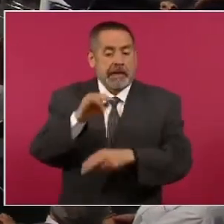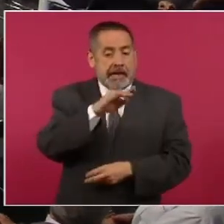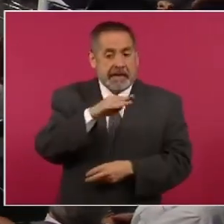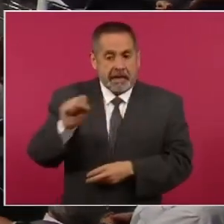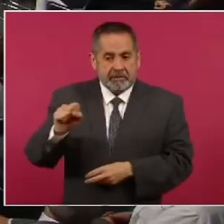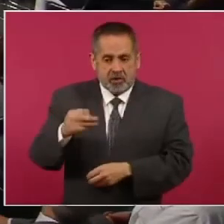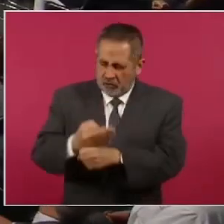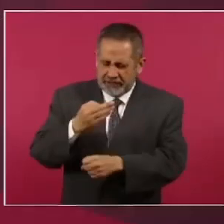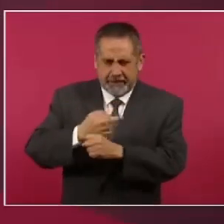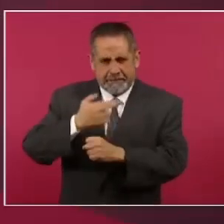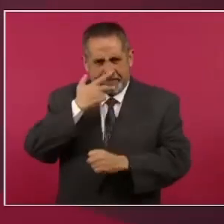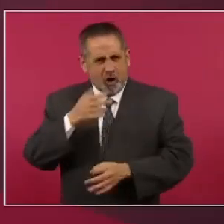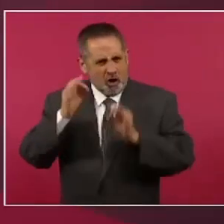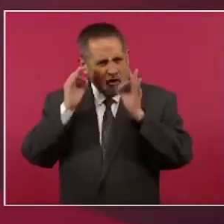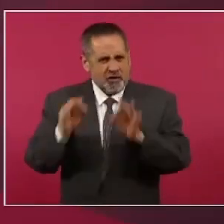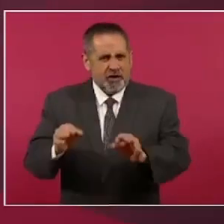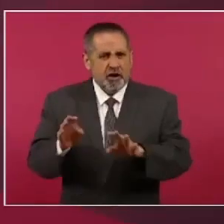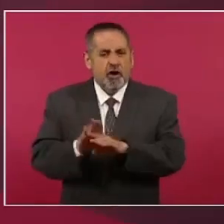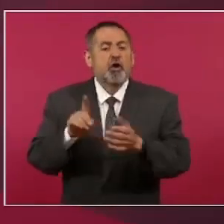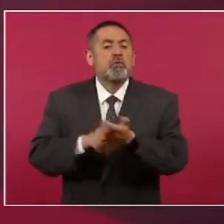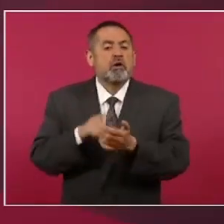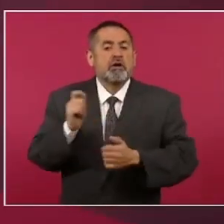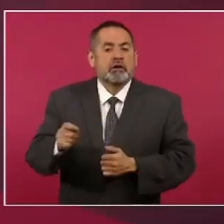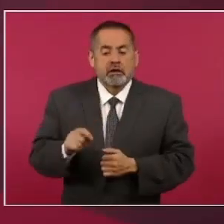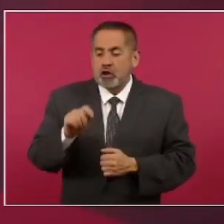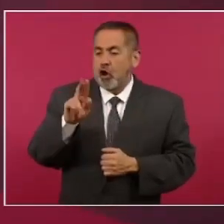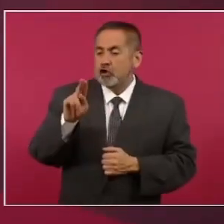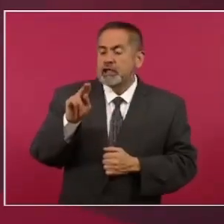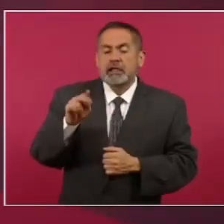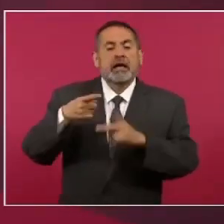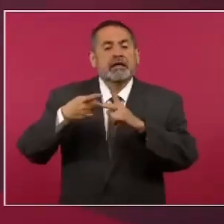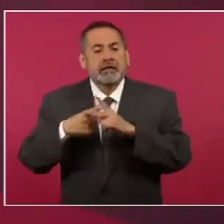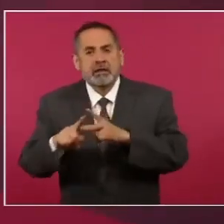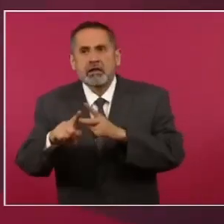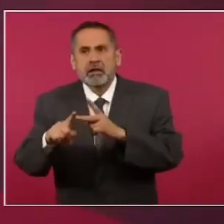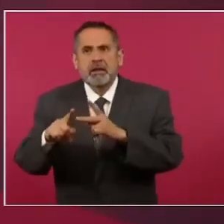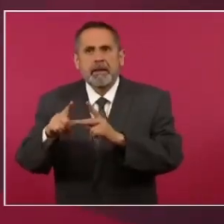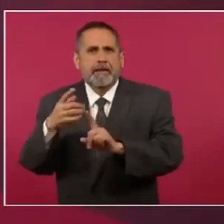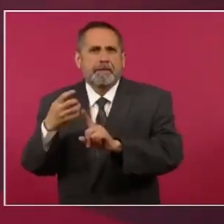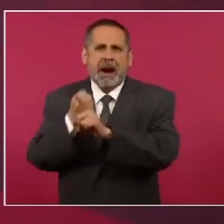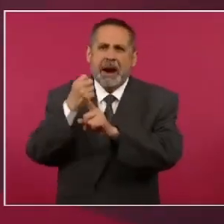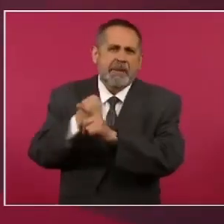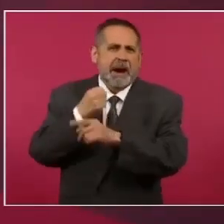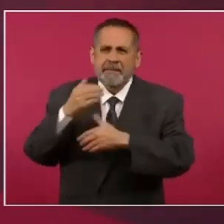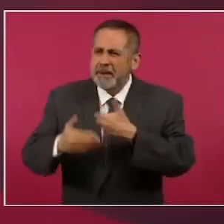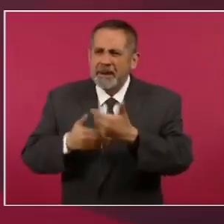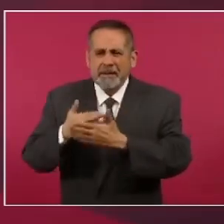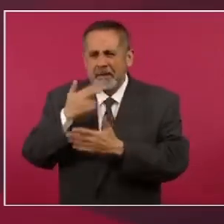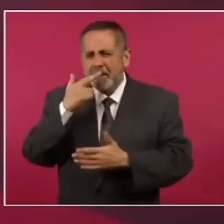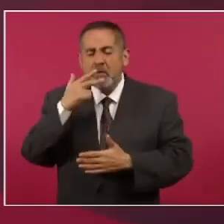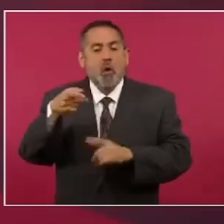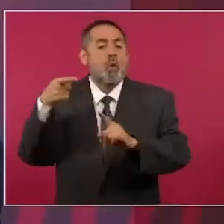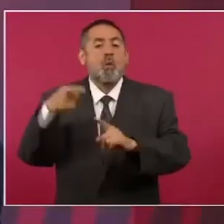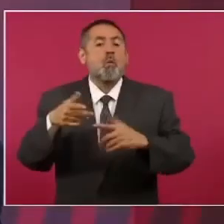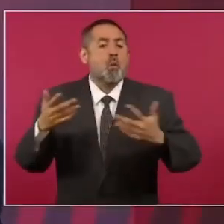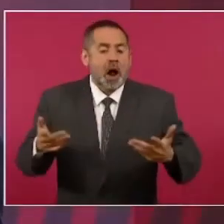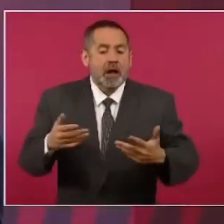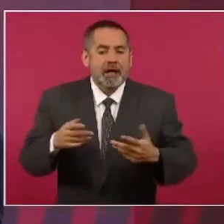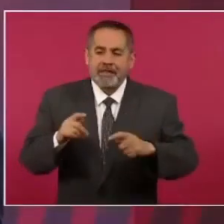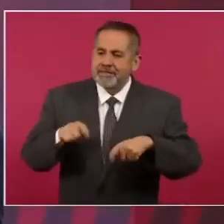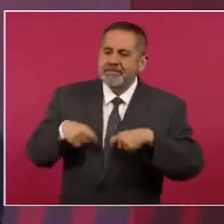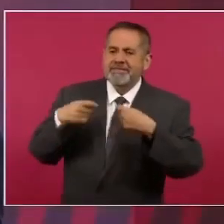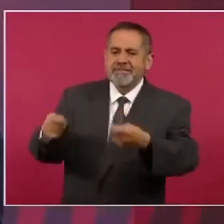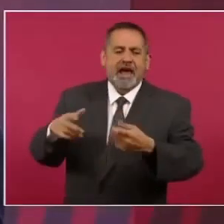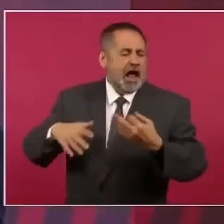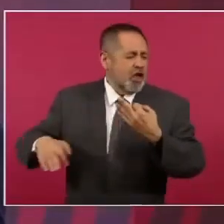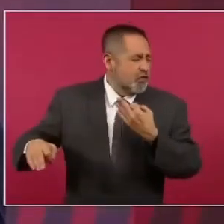mejor edad, en la edad en la que se dejan de cumplir años y se empiezan a cumplir sueños. Uno en particular, la universalidad del acceso